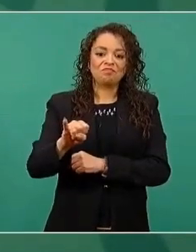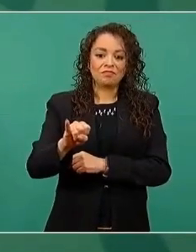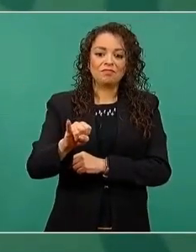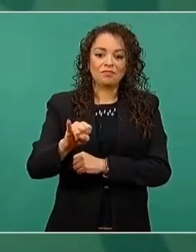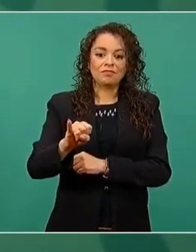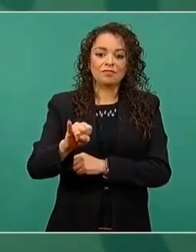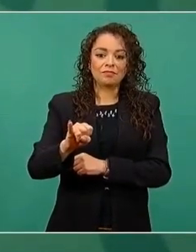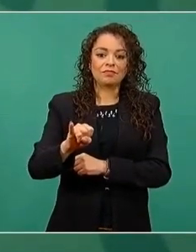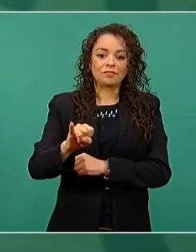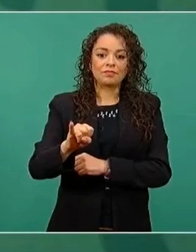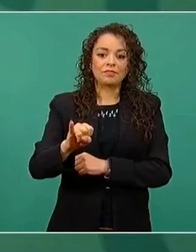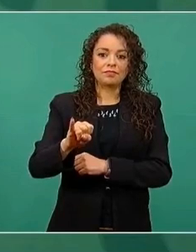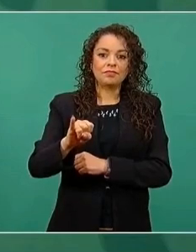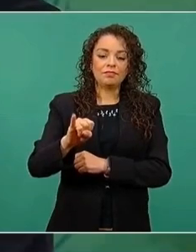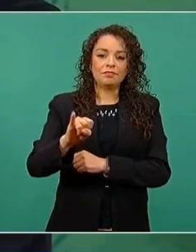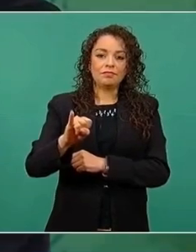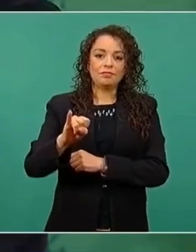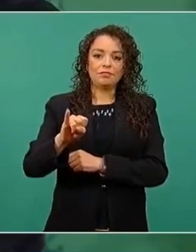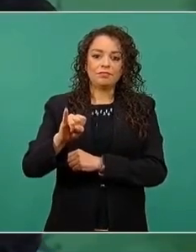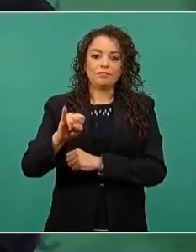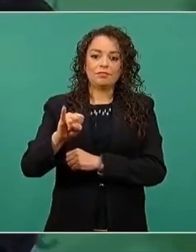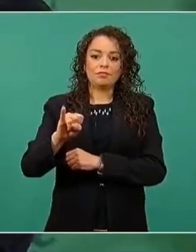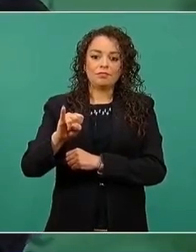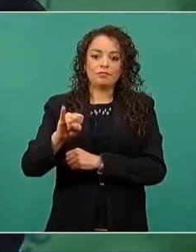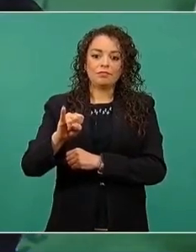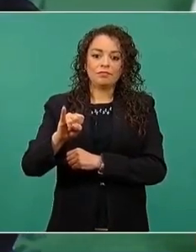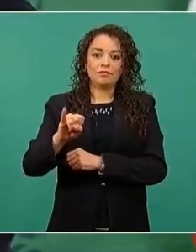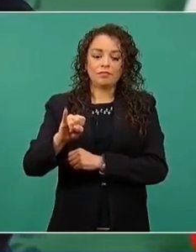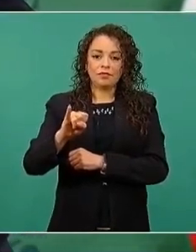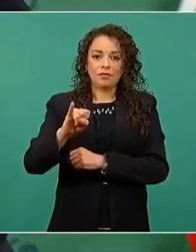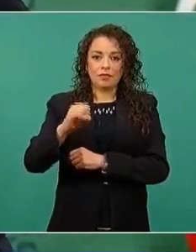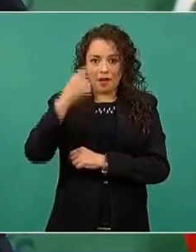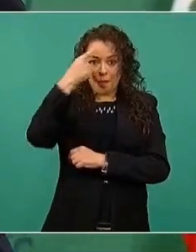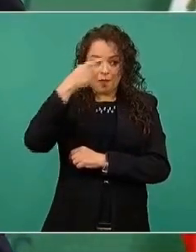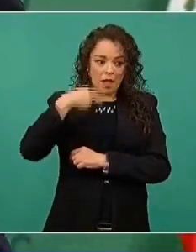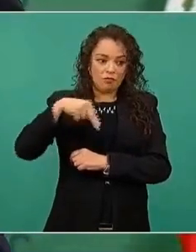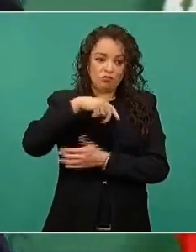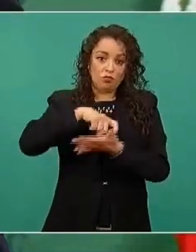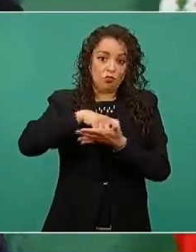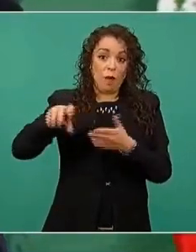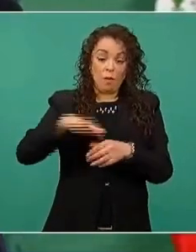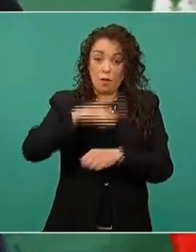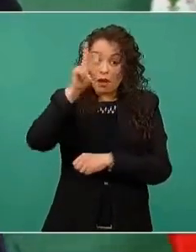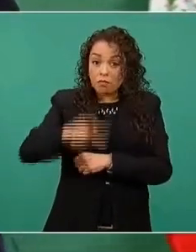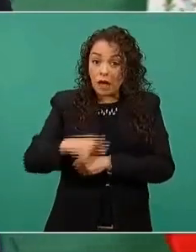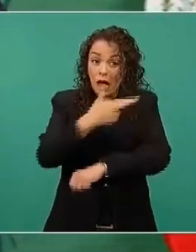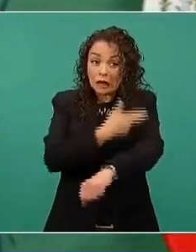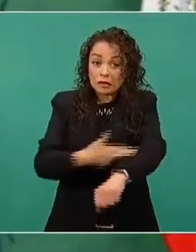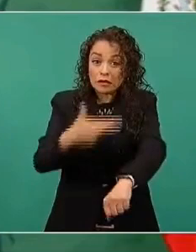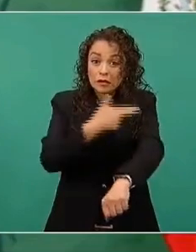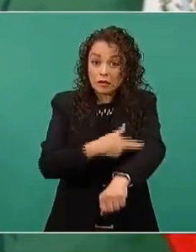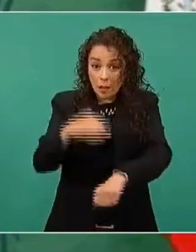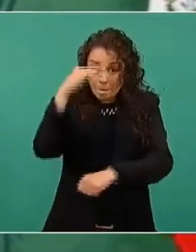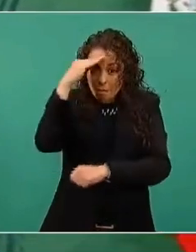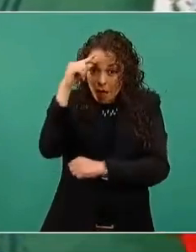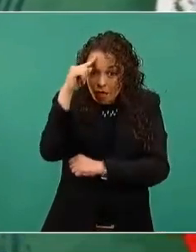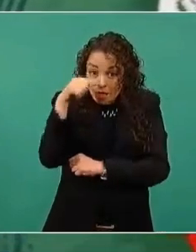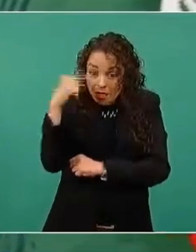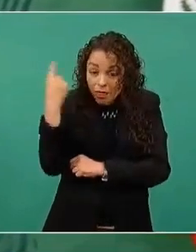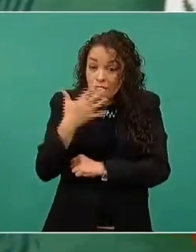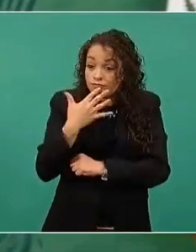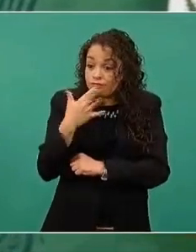la compra, porque son procesos complejos. Interviene